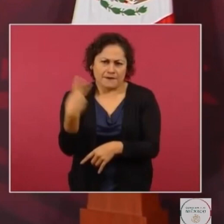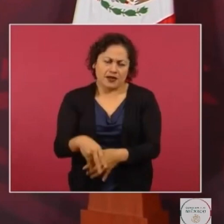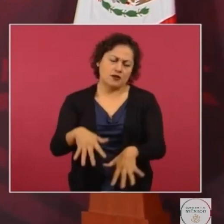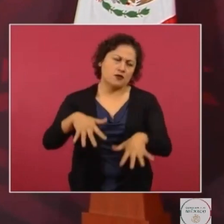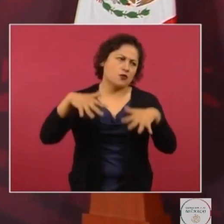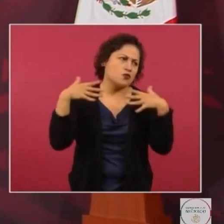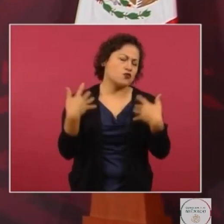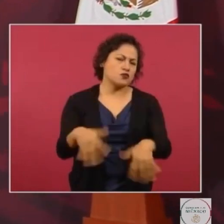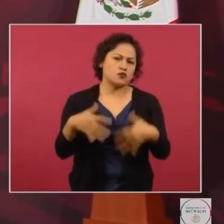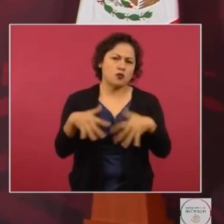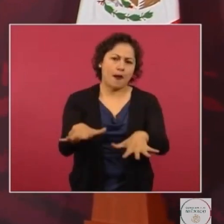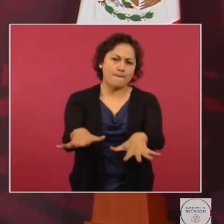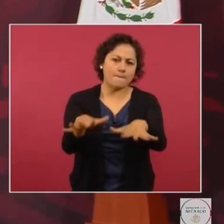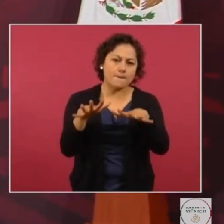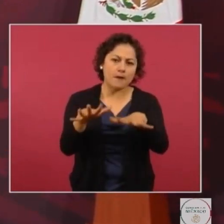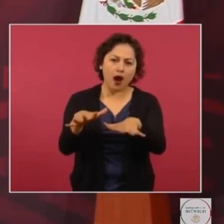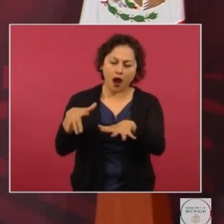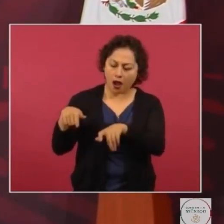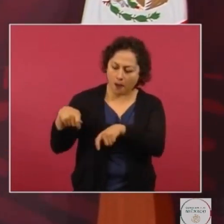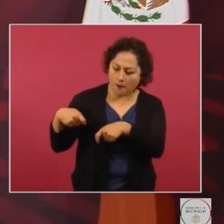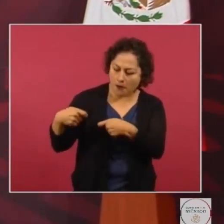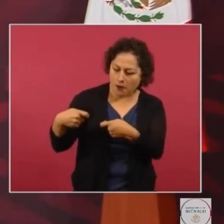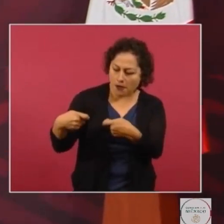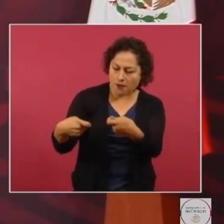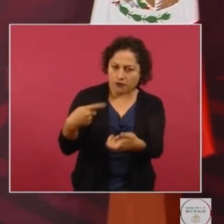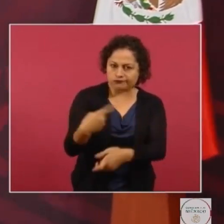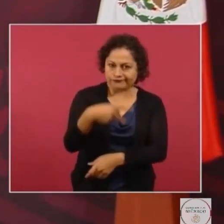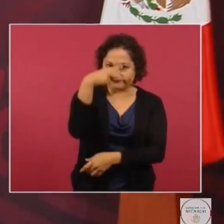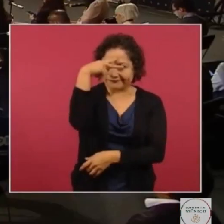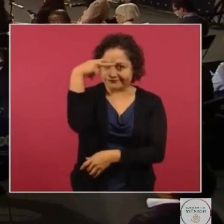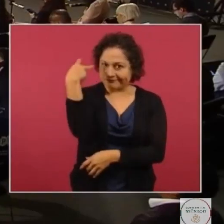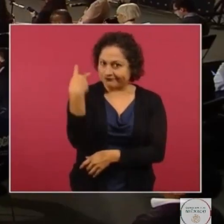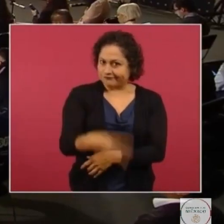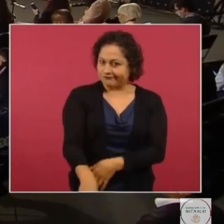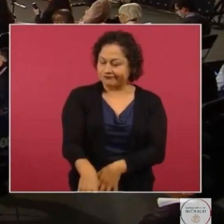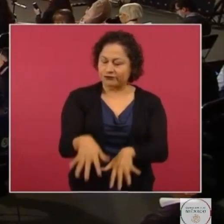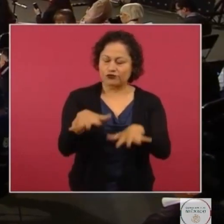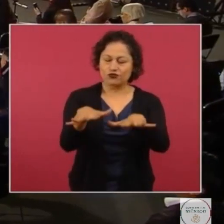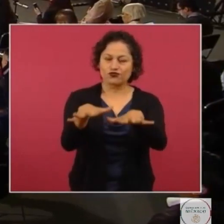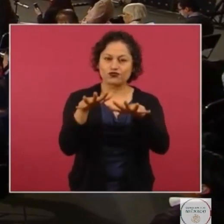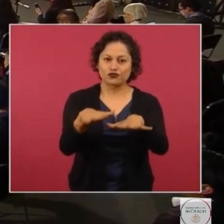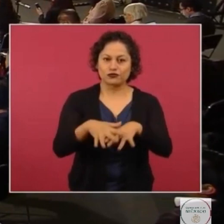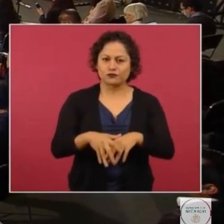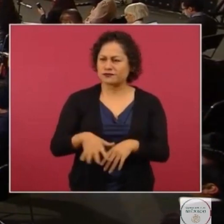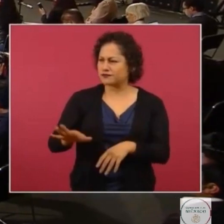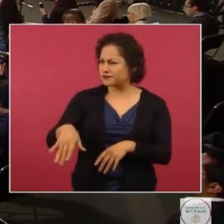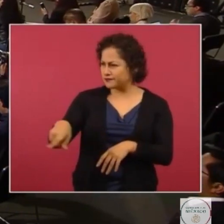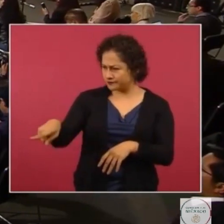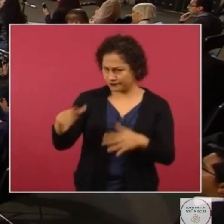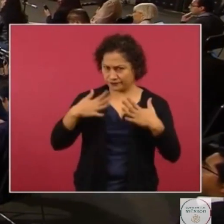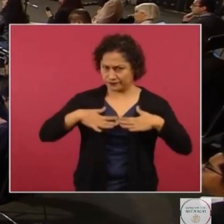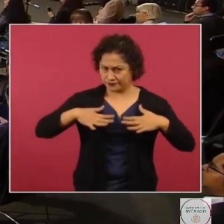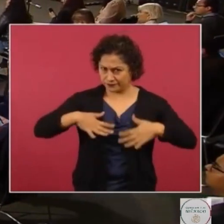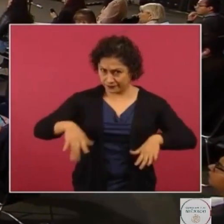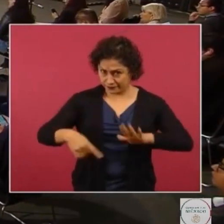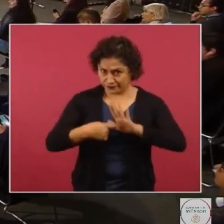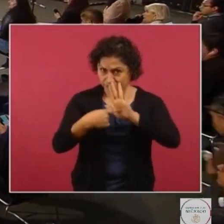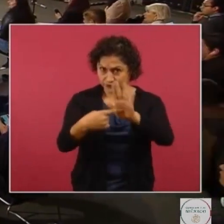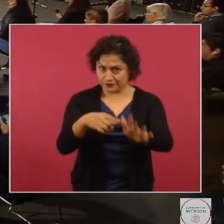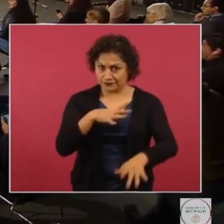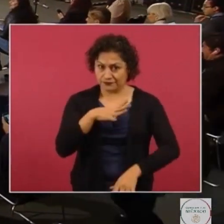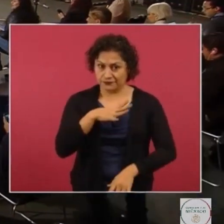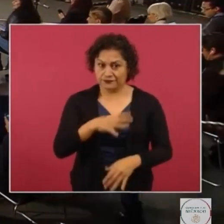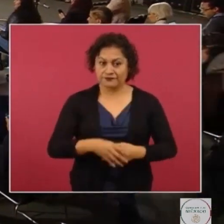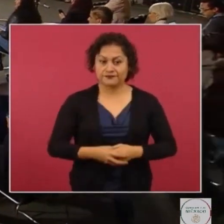grandeza cultural de México. ¿No tienes por ahí el uniforme? Miren.